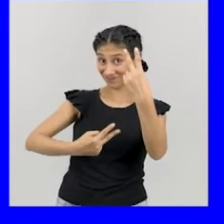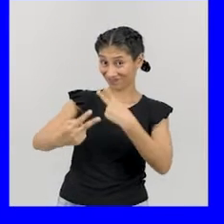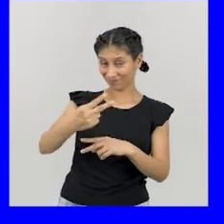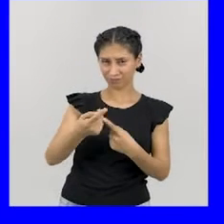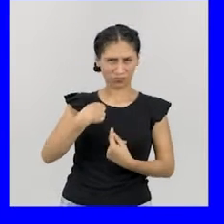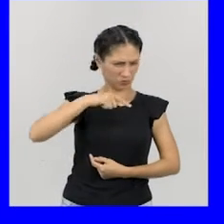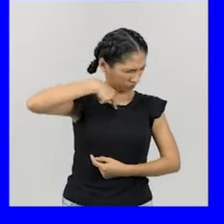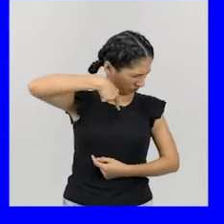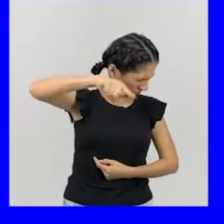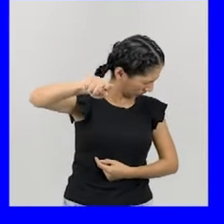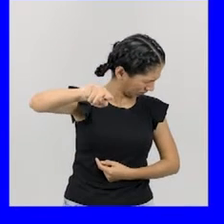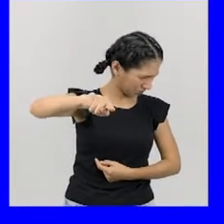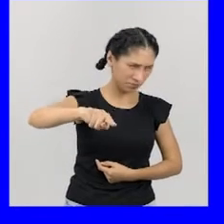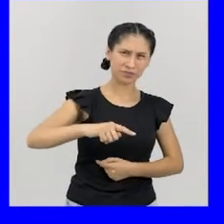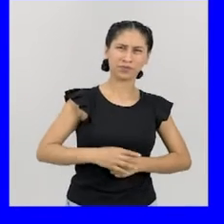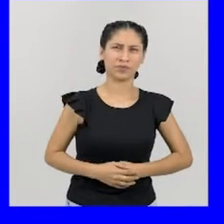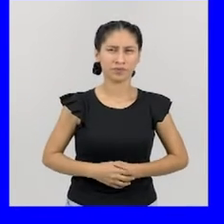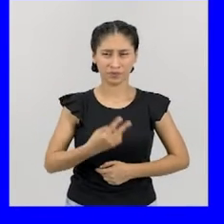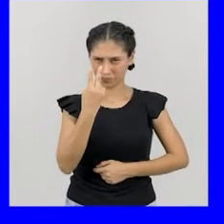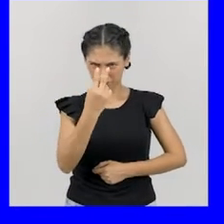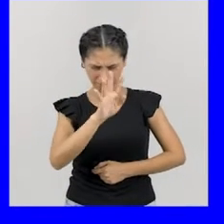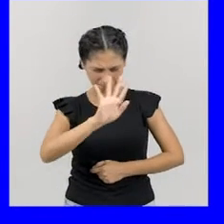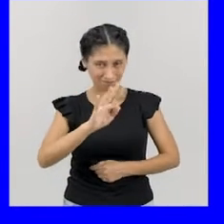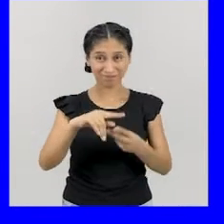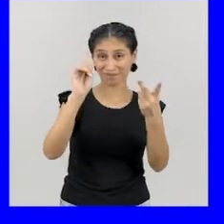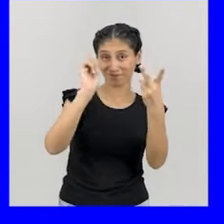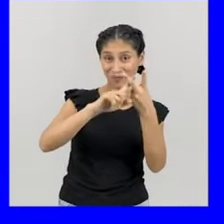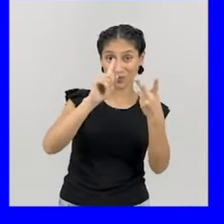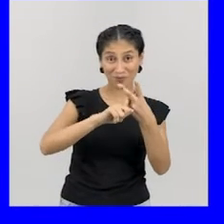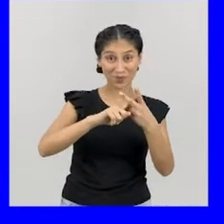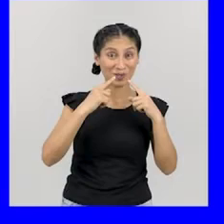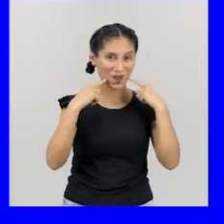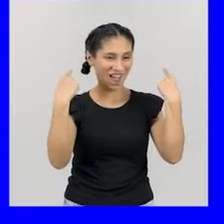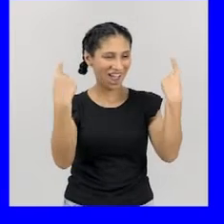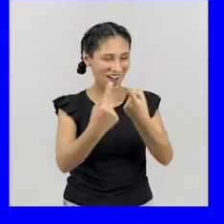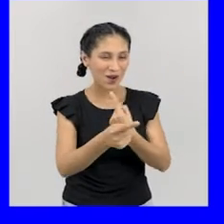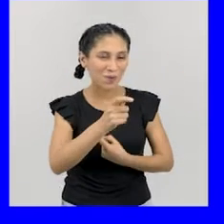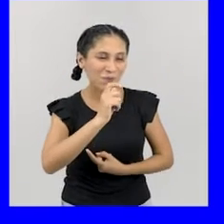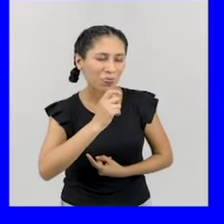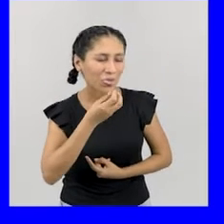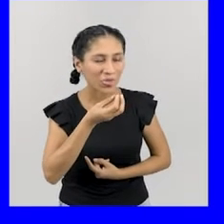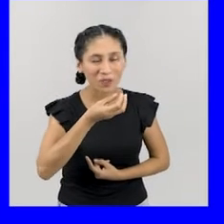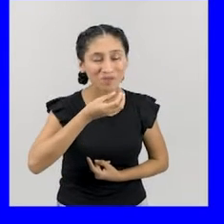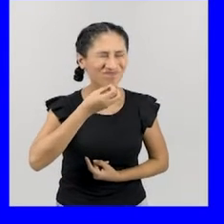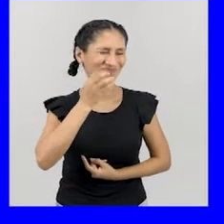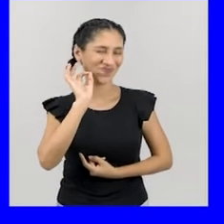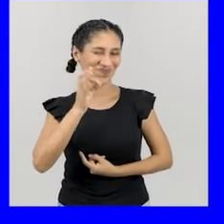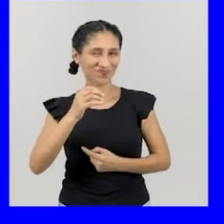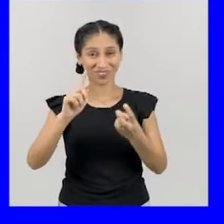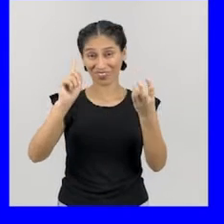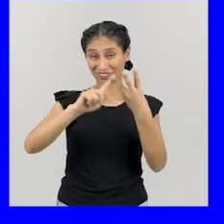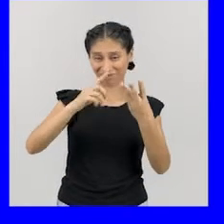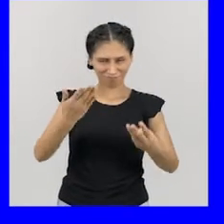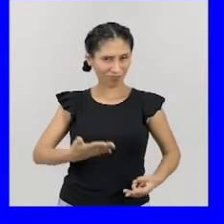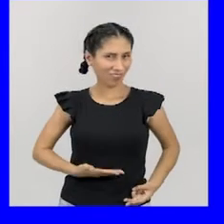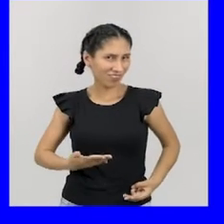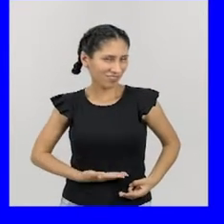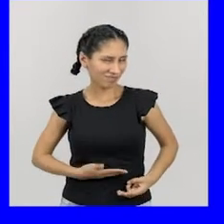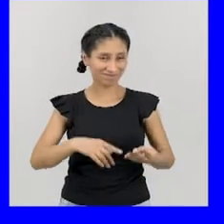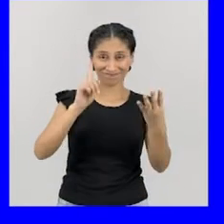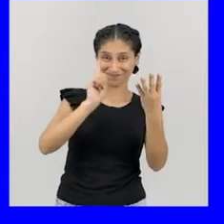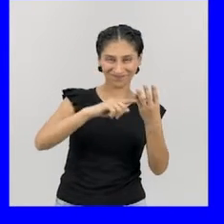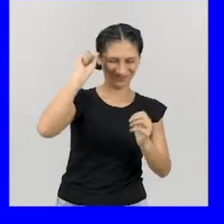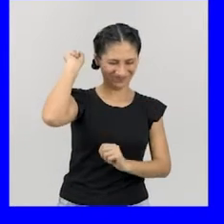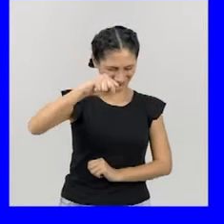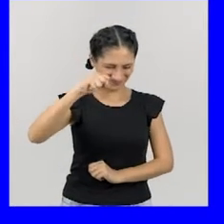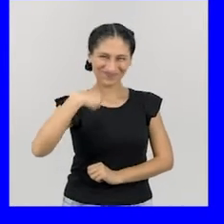visitarme. No quiero verte nunca más. ¡Qué delicioso pastel! Tengo hambre.